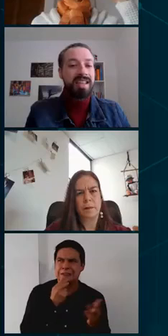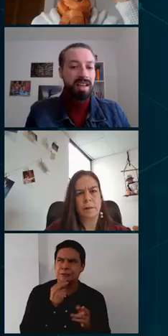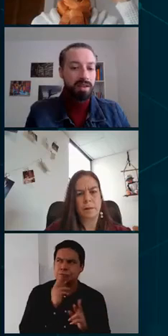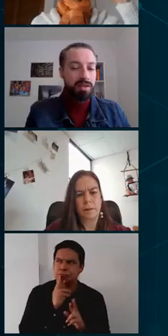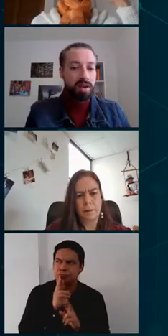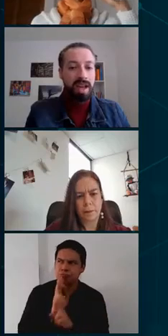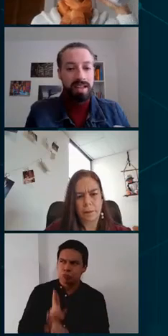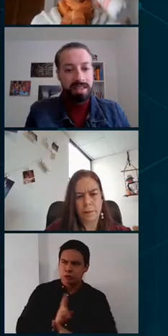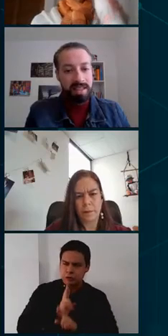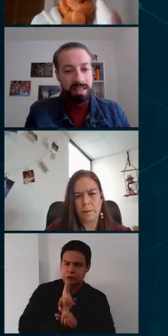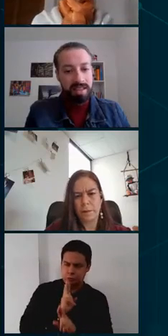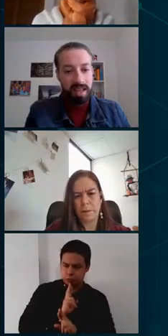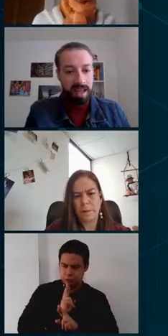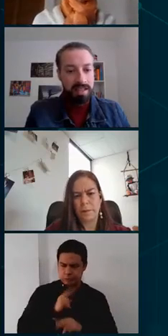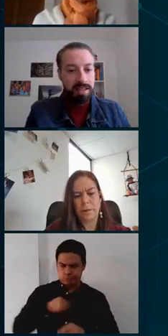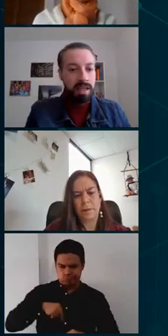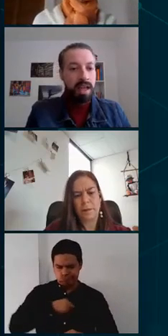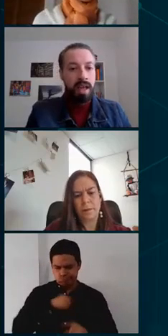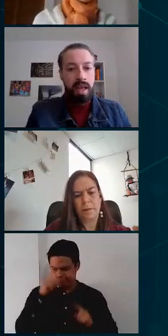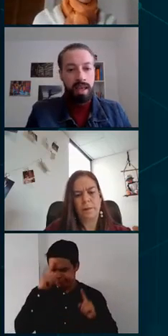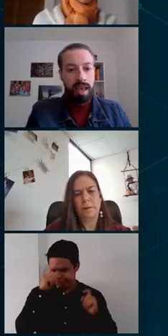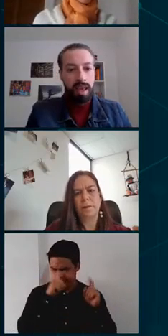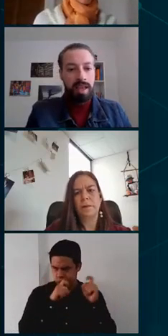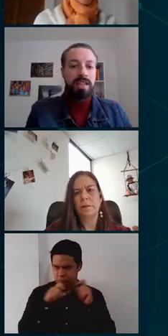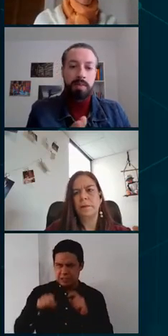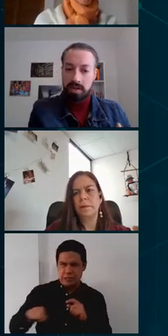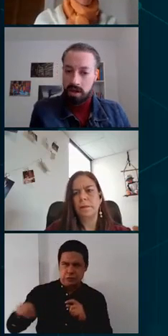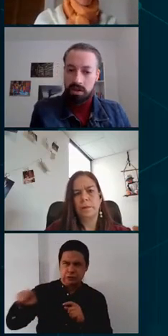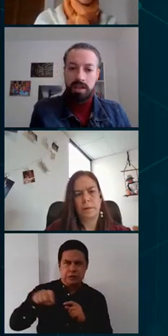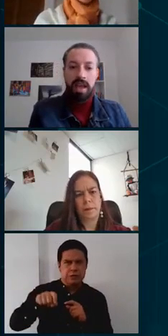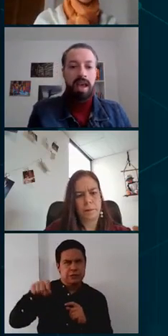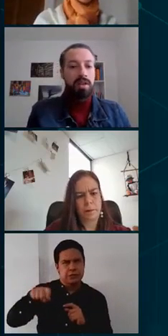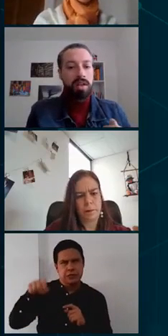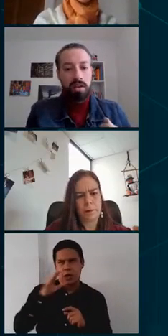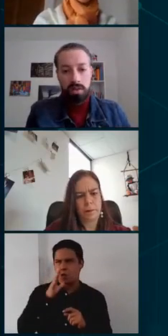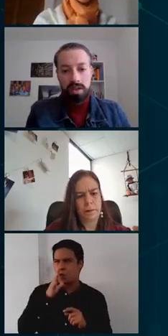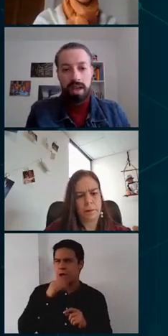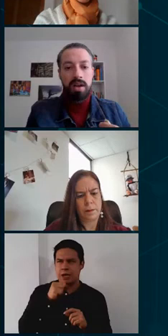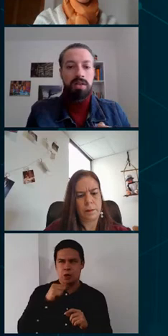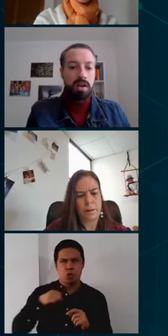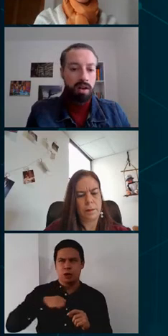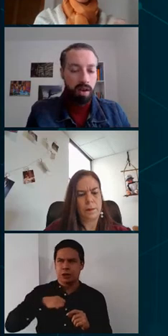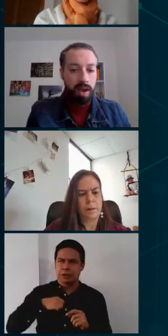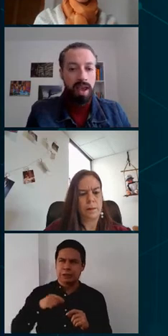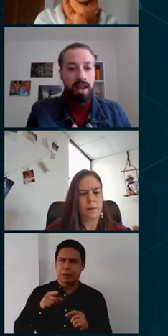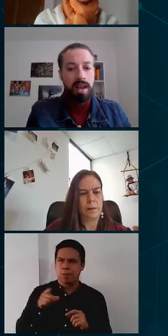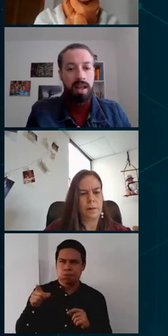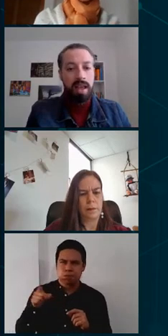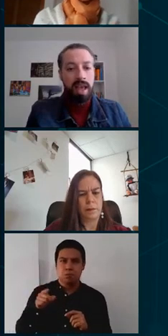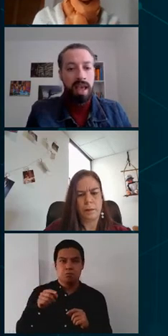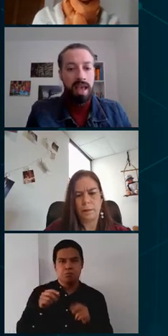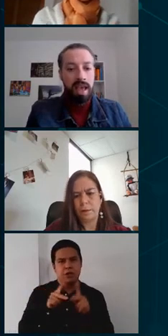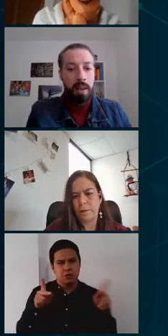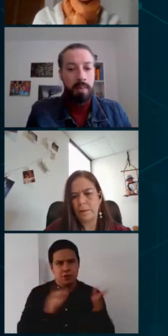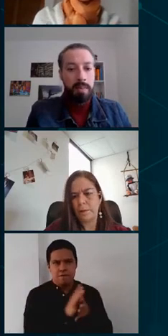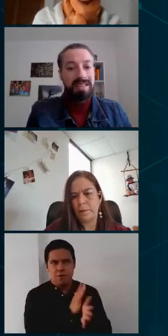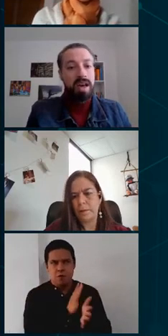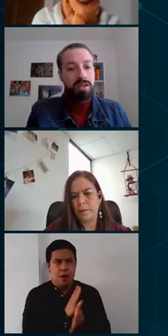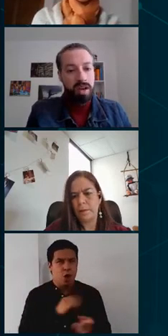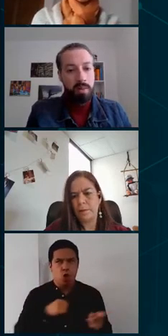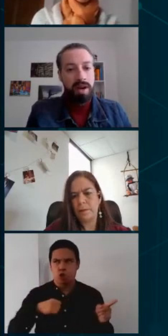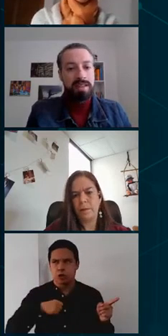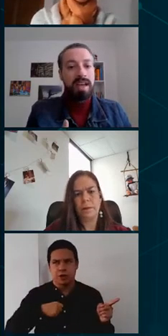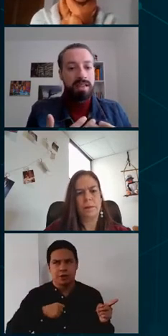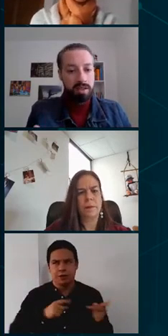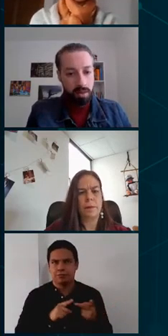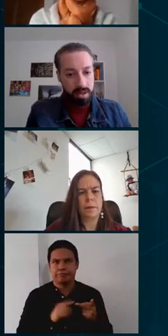oportunidades, consolidar esas necesidades que esas personas nos dijeron, de lo que oyeron, de lo que ven,